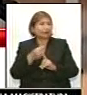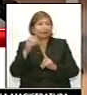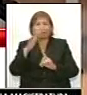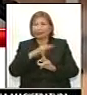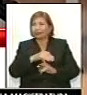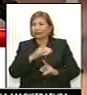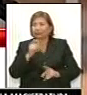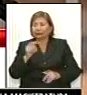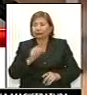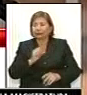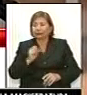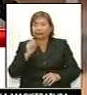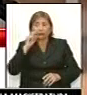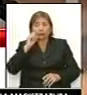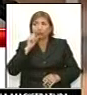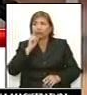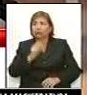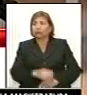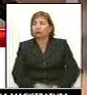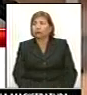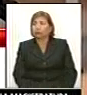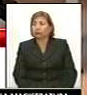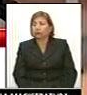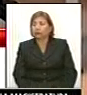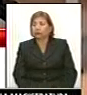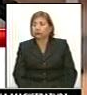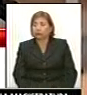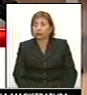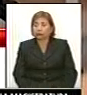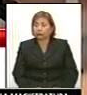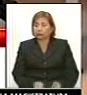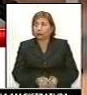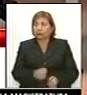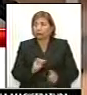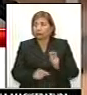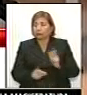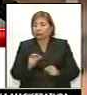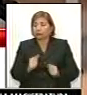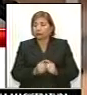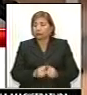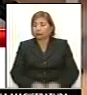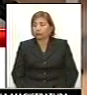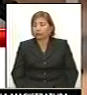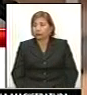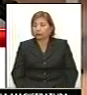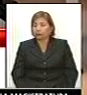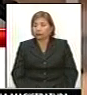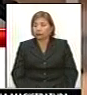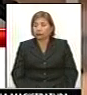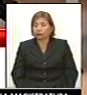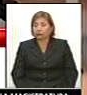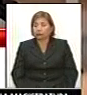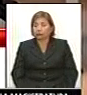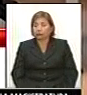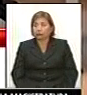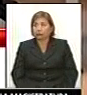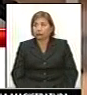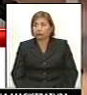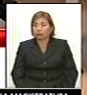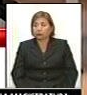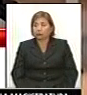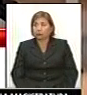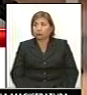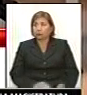en abuso sexual, ¿no? Con personas de la comunidad. Figari, las personas que